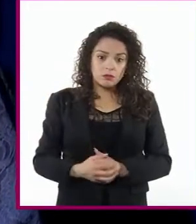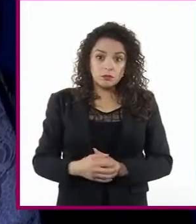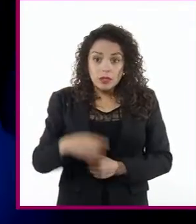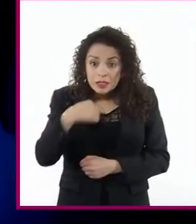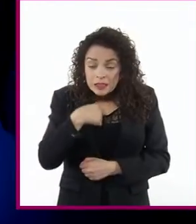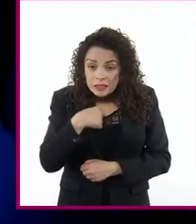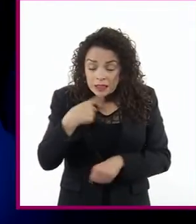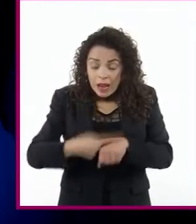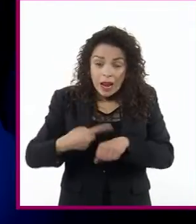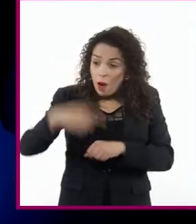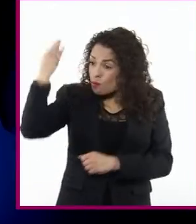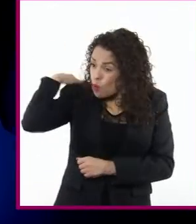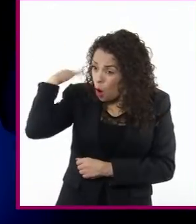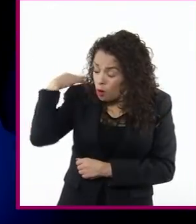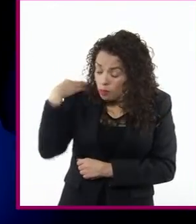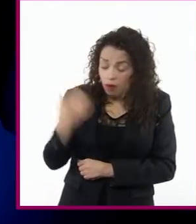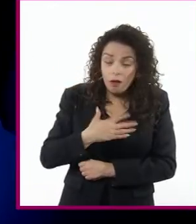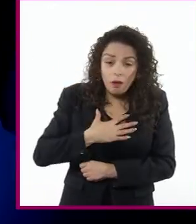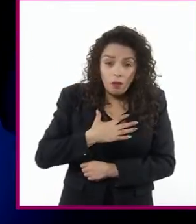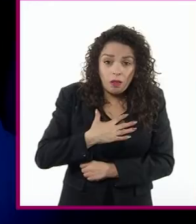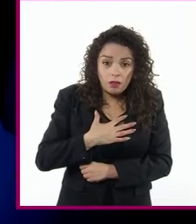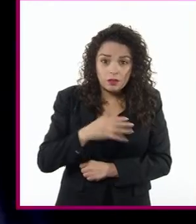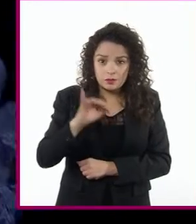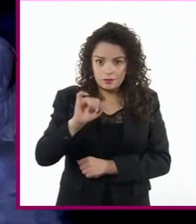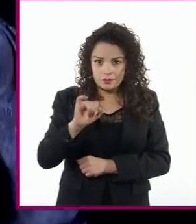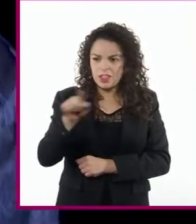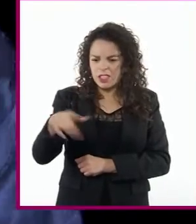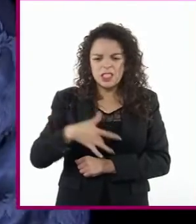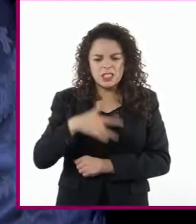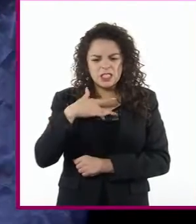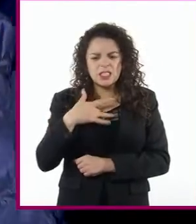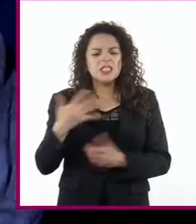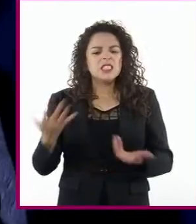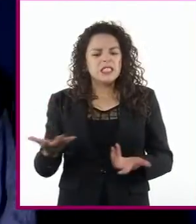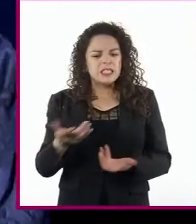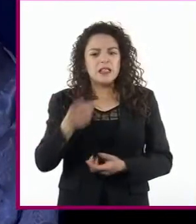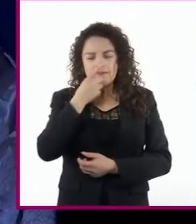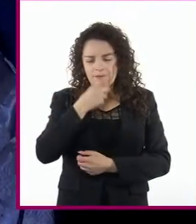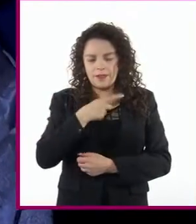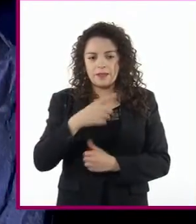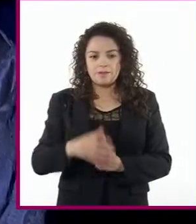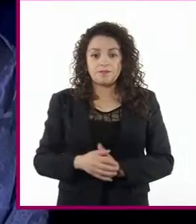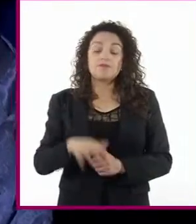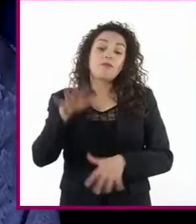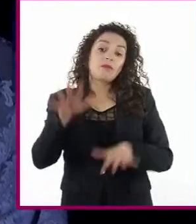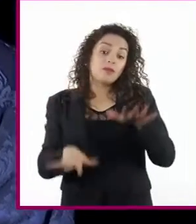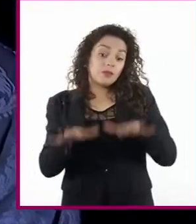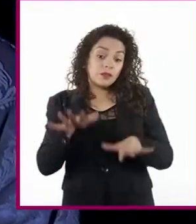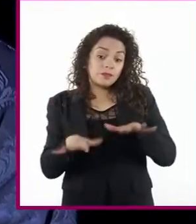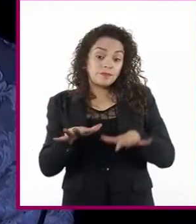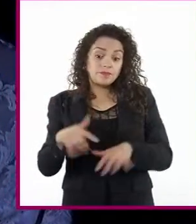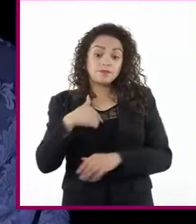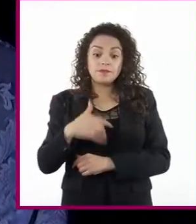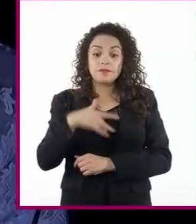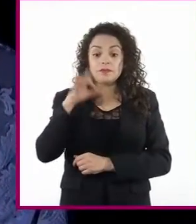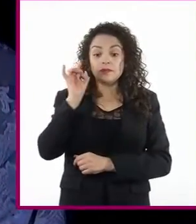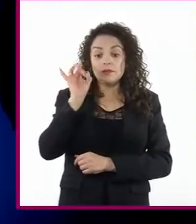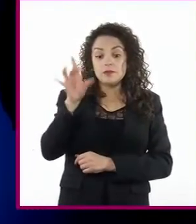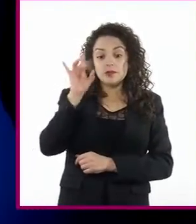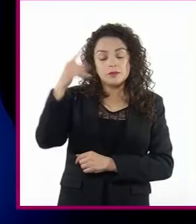¿Sí? ¿Qué es lo que sentís? Bueno, a veces, mire, de cuando en cuando, un dolor de